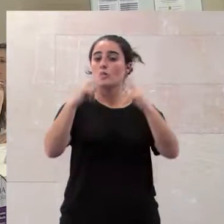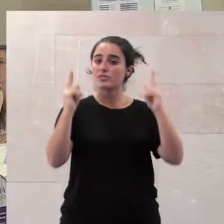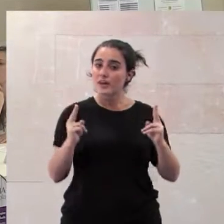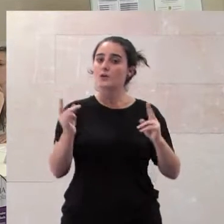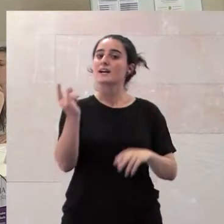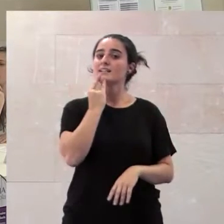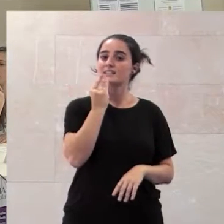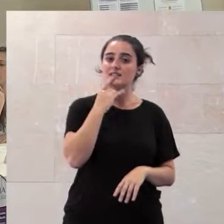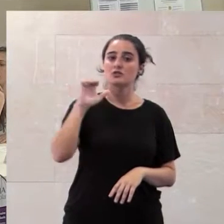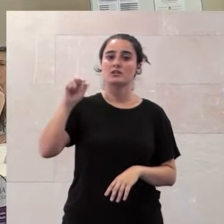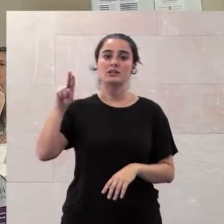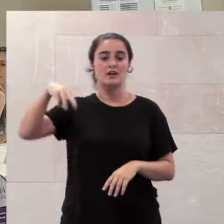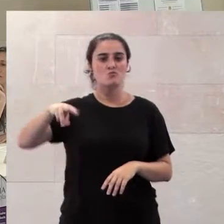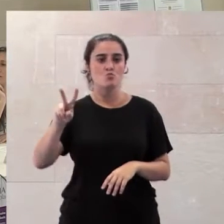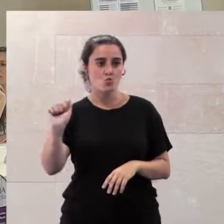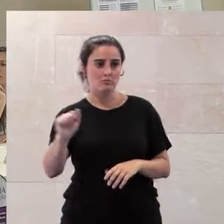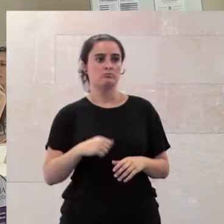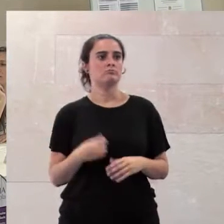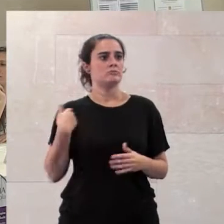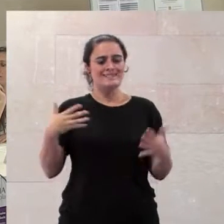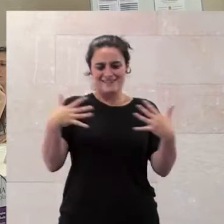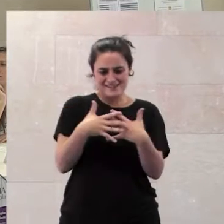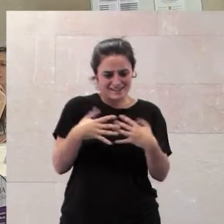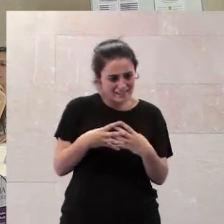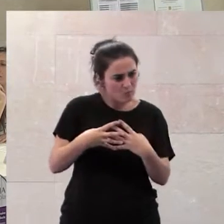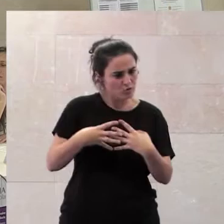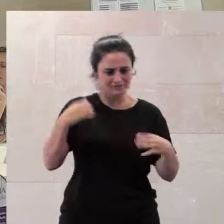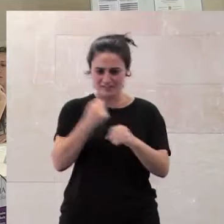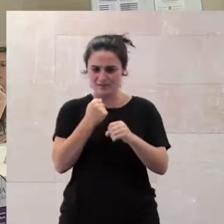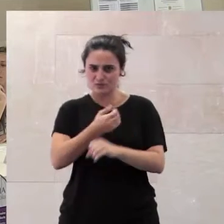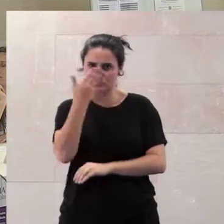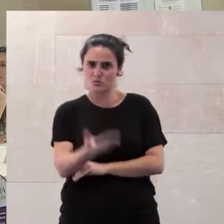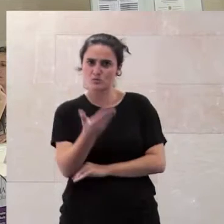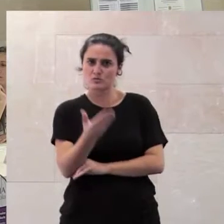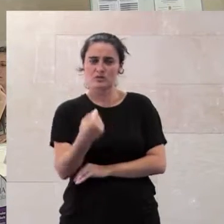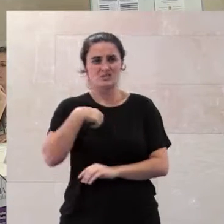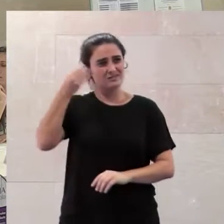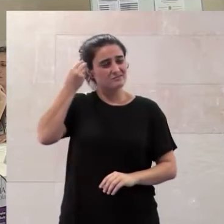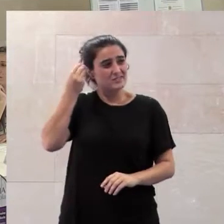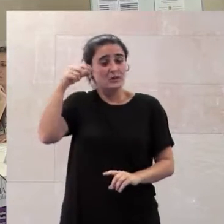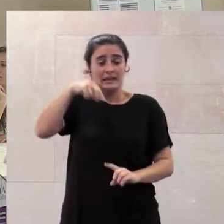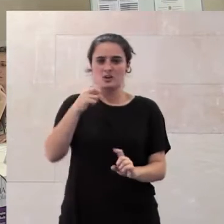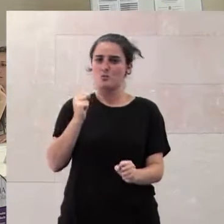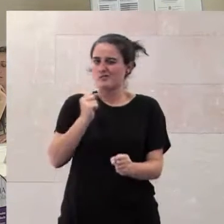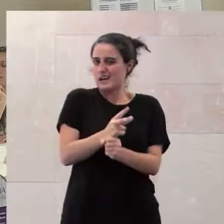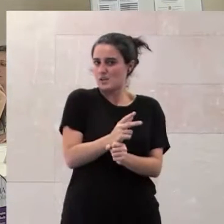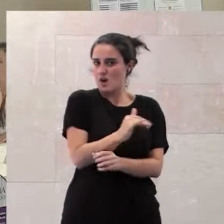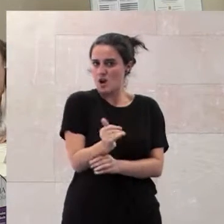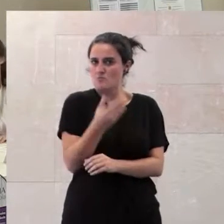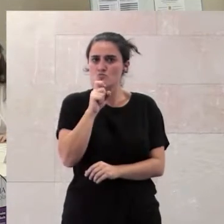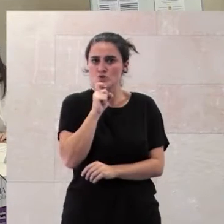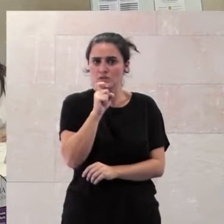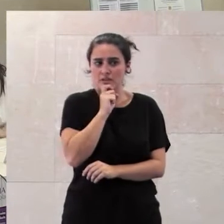Getxo. El trabajo en red es algo imprescindible. Yo creo que aquí tenéis un reto que desde luego es complejo, porque al final supone coordinar, pero